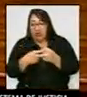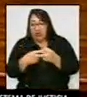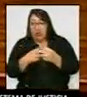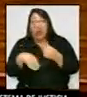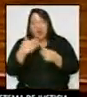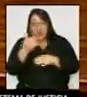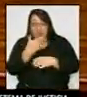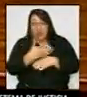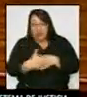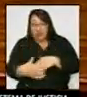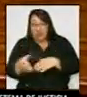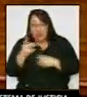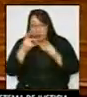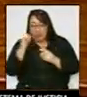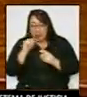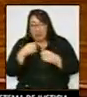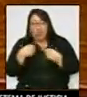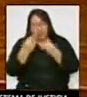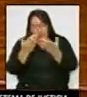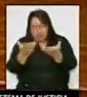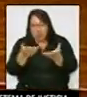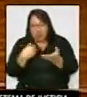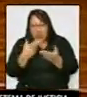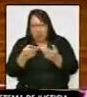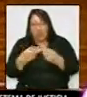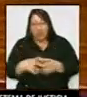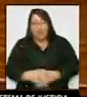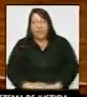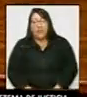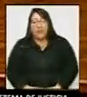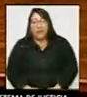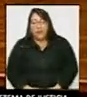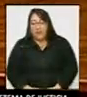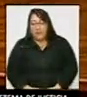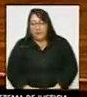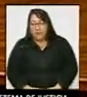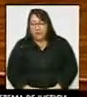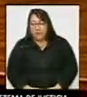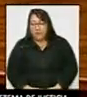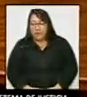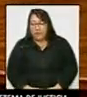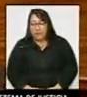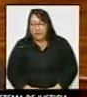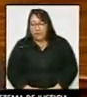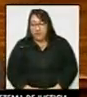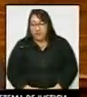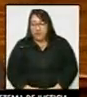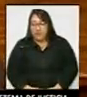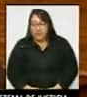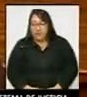desarrolle brevemente un par de ideas y con todo gusto tendré la oportunidad de una intervención, congresista Aramayo.